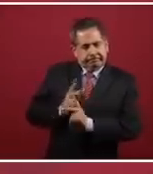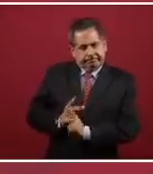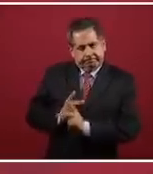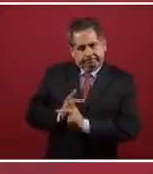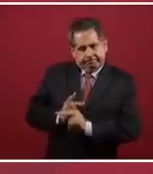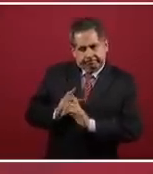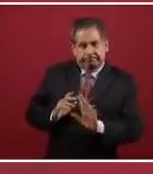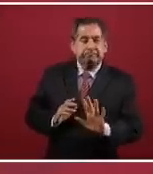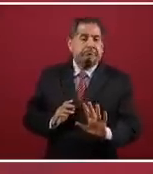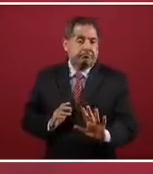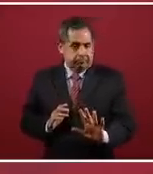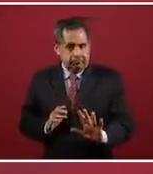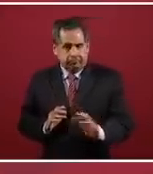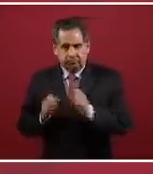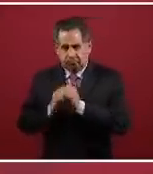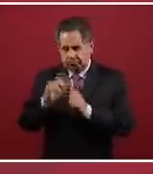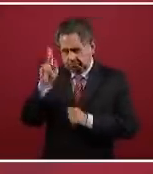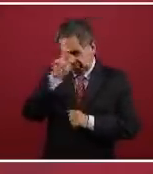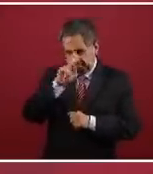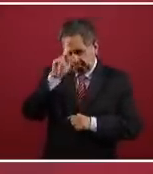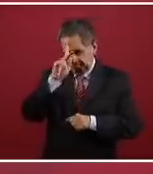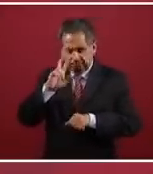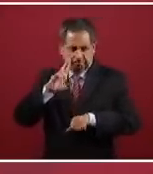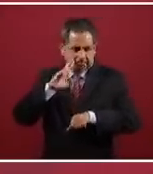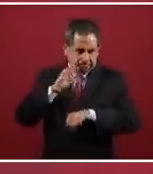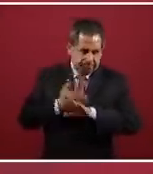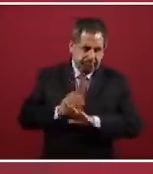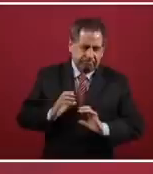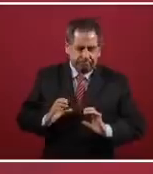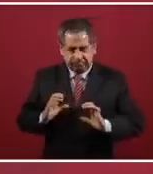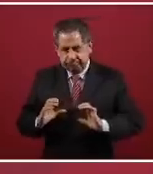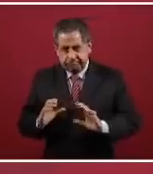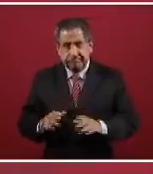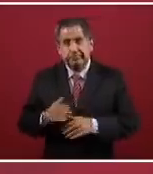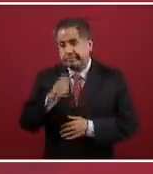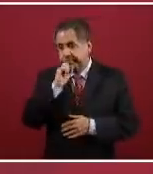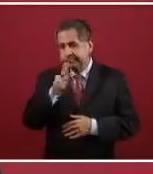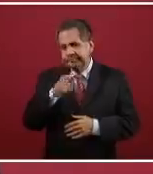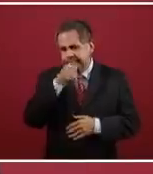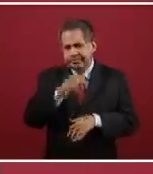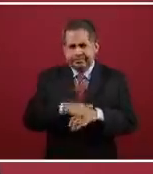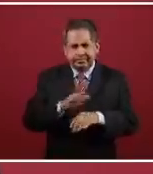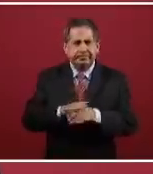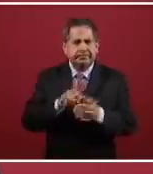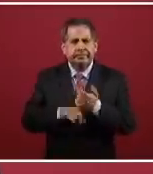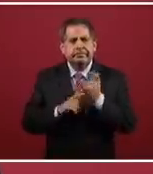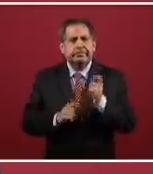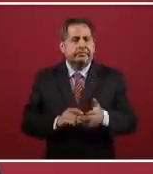además actuando con mucha responsabilidad, y también les diría